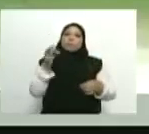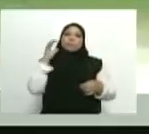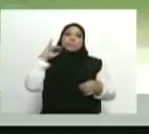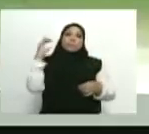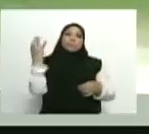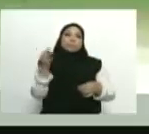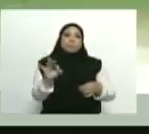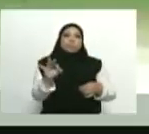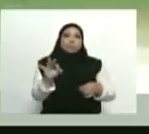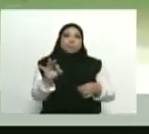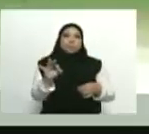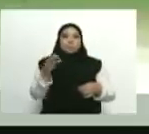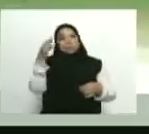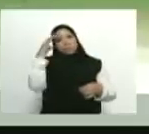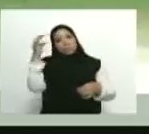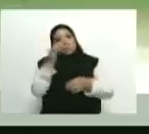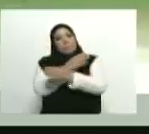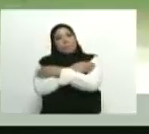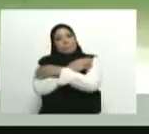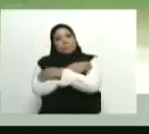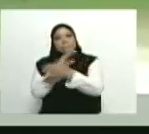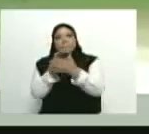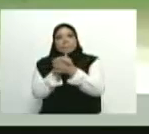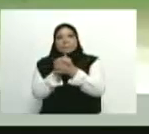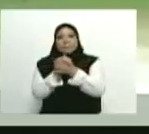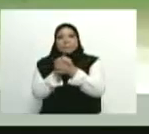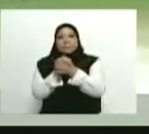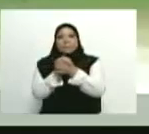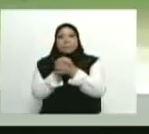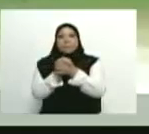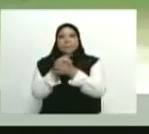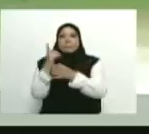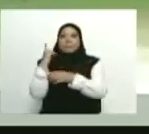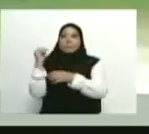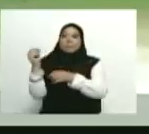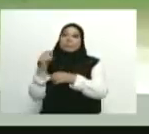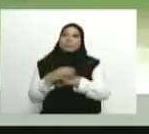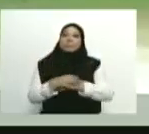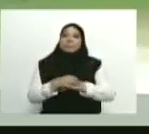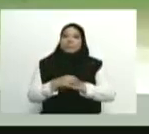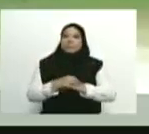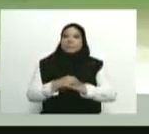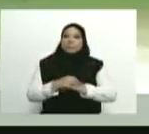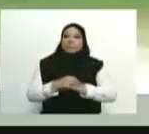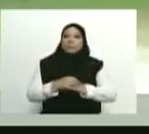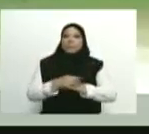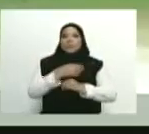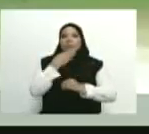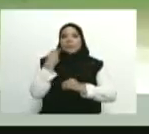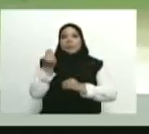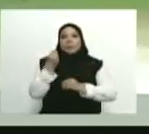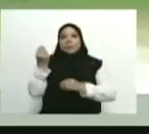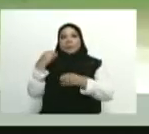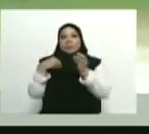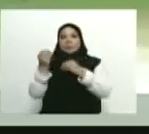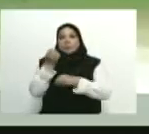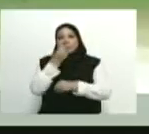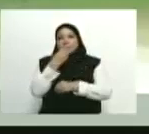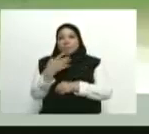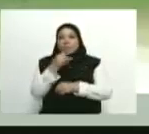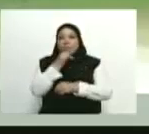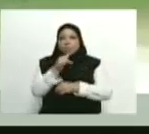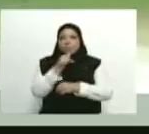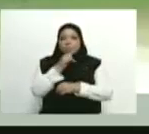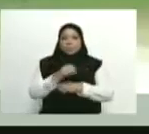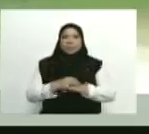Guárico. Mi saludo y mi aplauso para ustedes. Y ahora vamos al segmento más juventud, con buenas